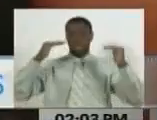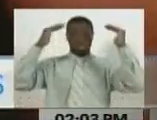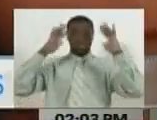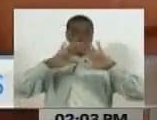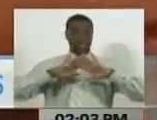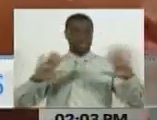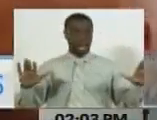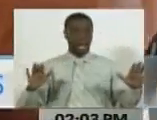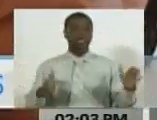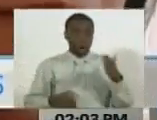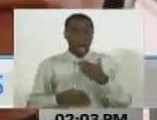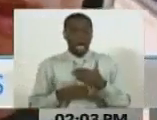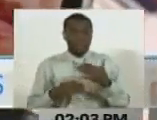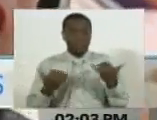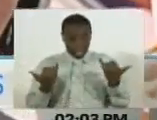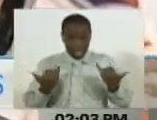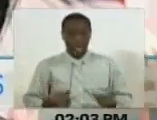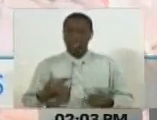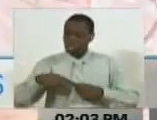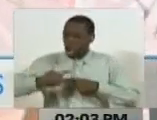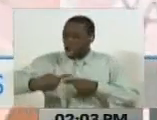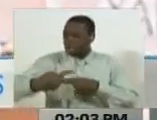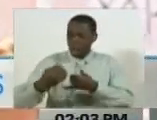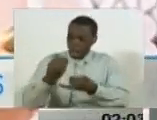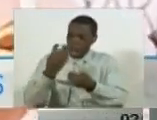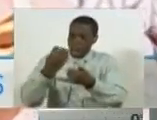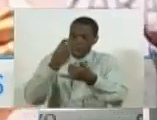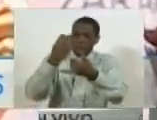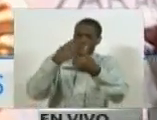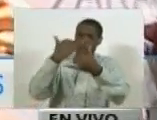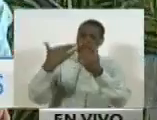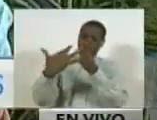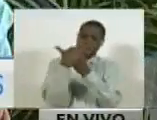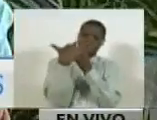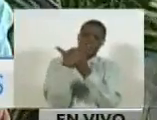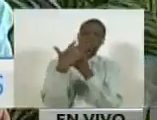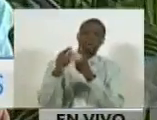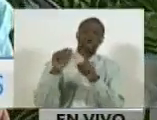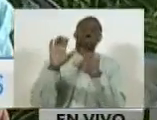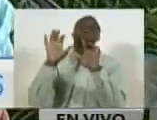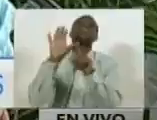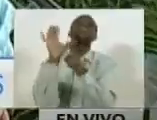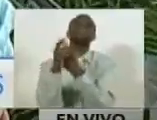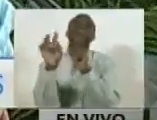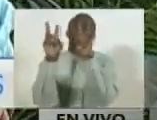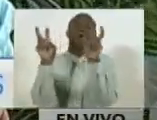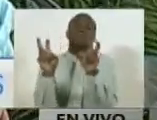todavía atacado todos los días por la cultura de la muerte,